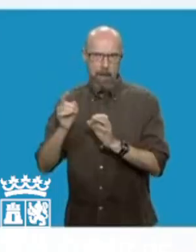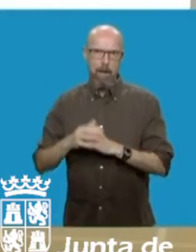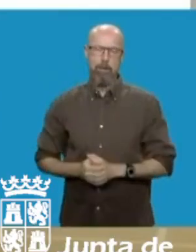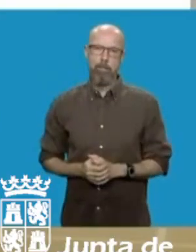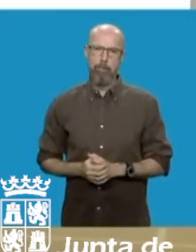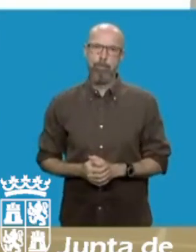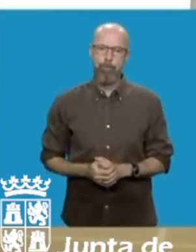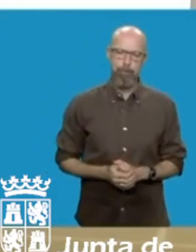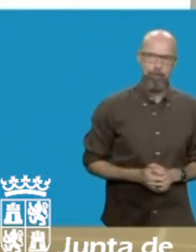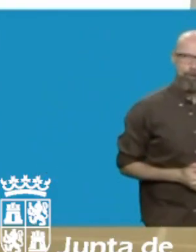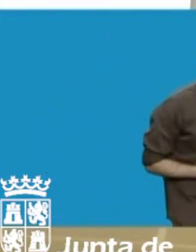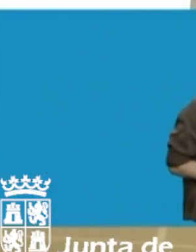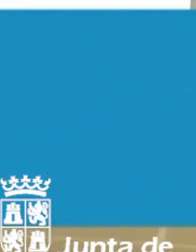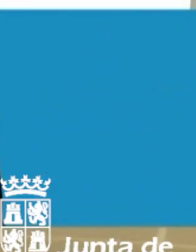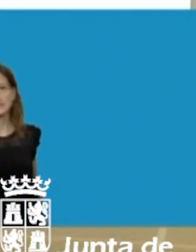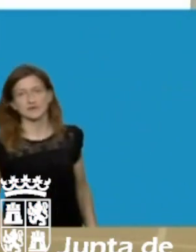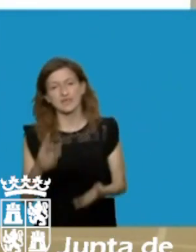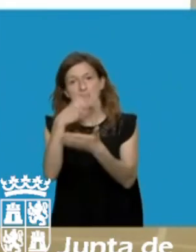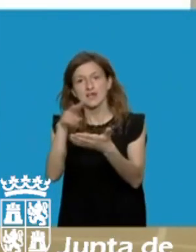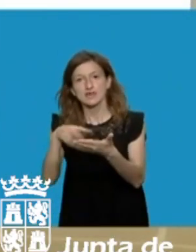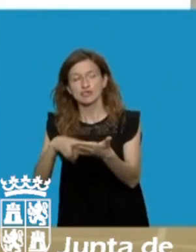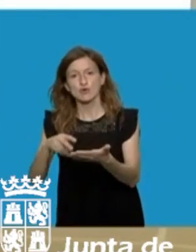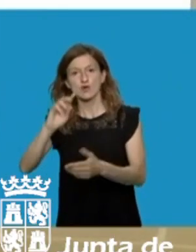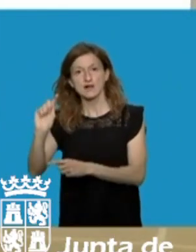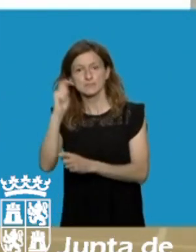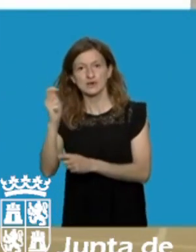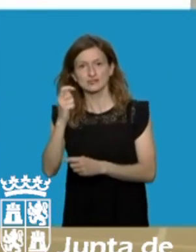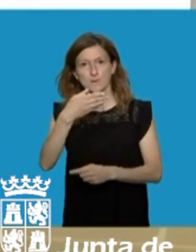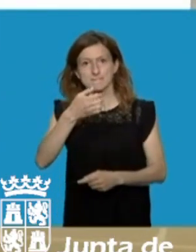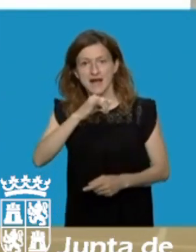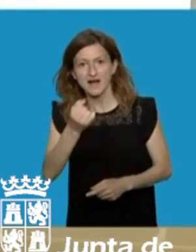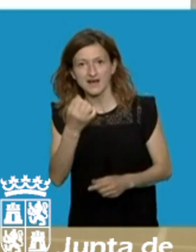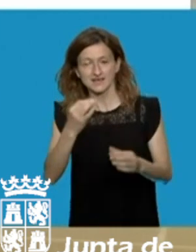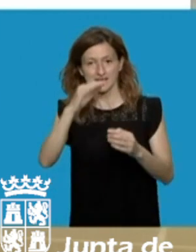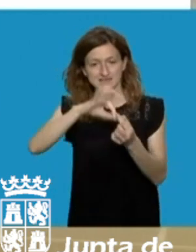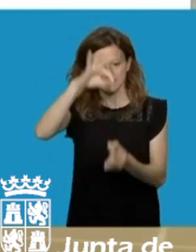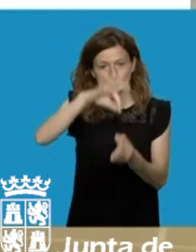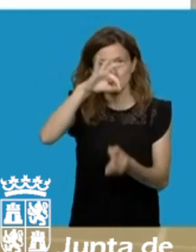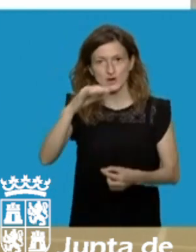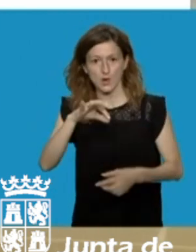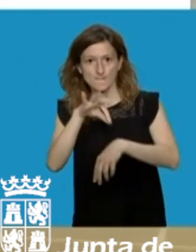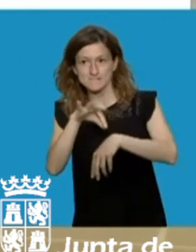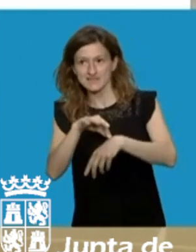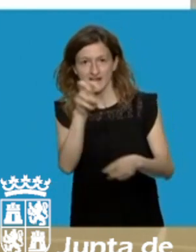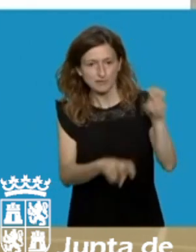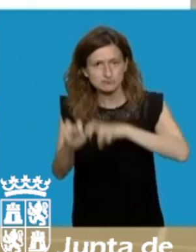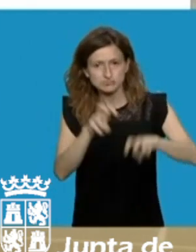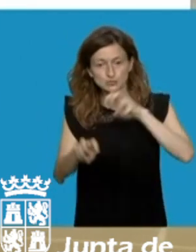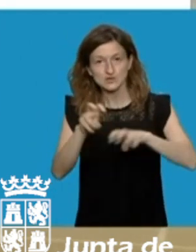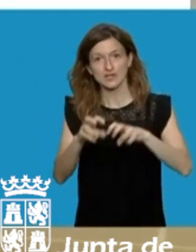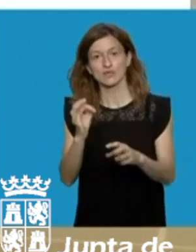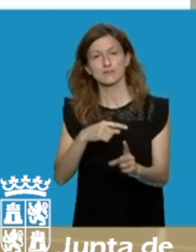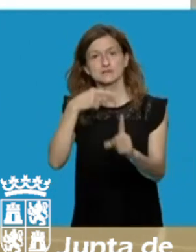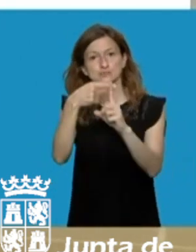tuve que buscar cuando lo leí, el Campeonato de Bajas. Digo, no sé si será de bajas médicas o de bajas de estatura, así que lo busqué, de verdad. Hay que